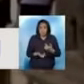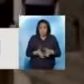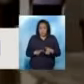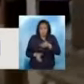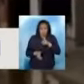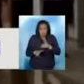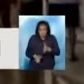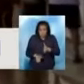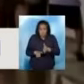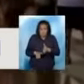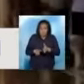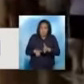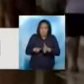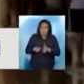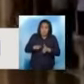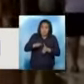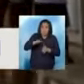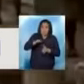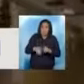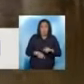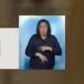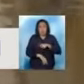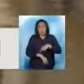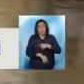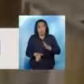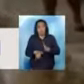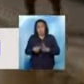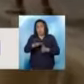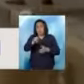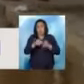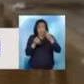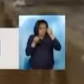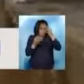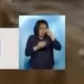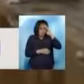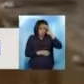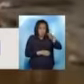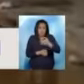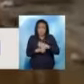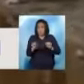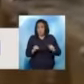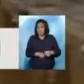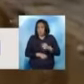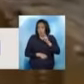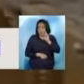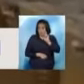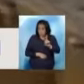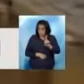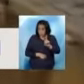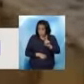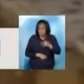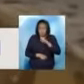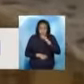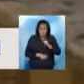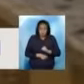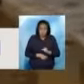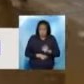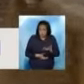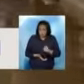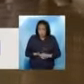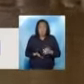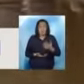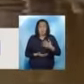de nivel con el pasar de las horas. Según la información de la policía, se ha rescatado, por ejemplo, a dos ancianos, dos mayores